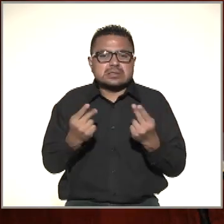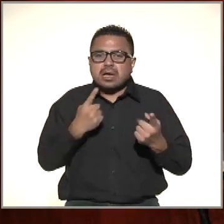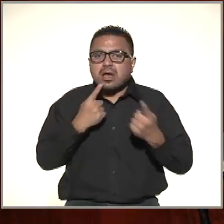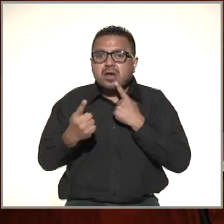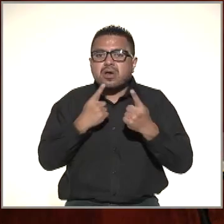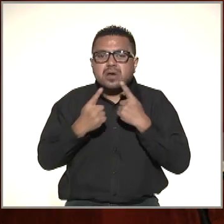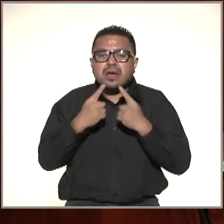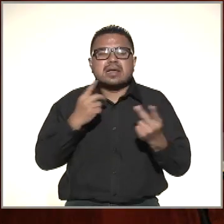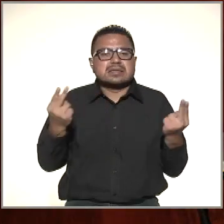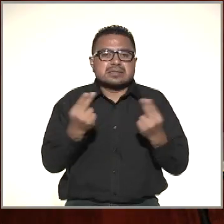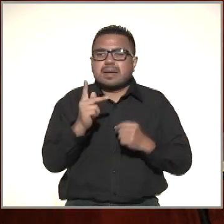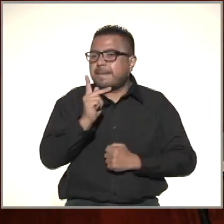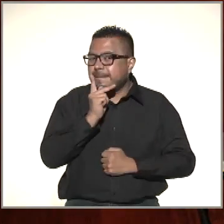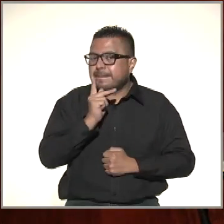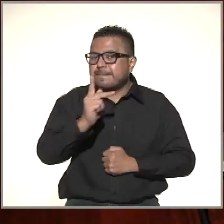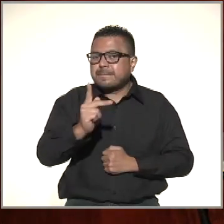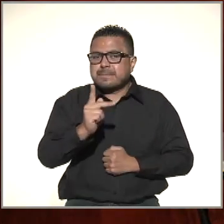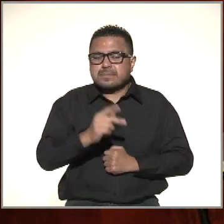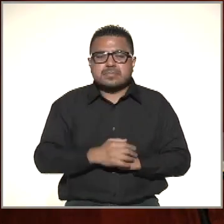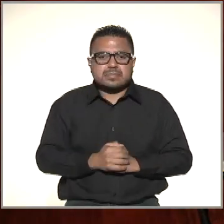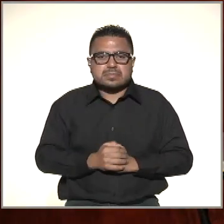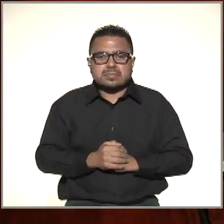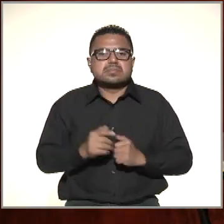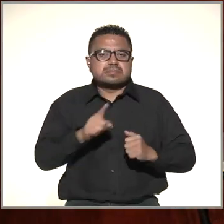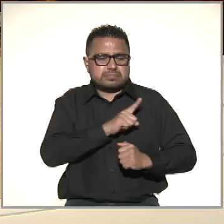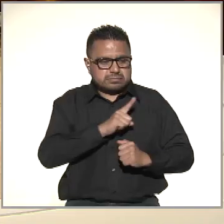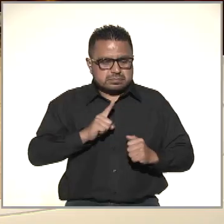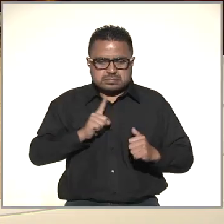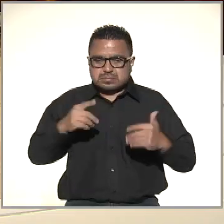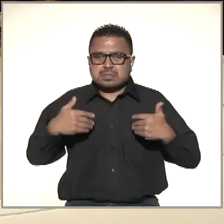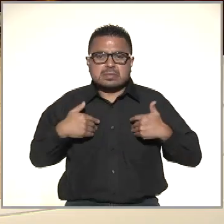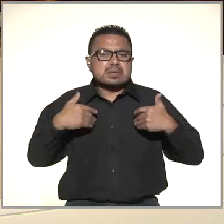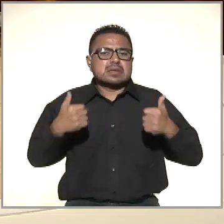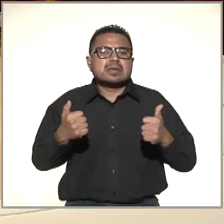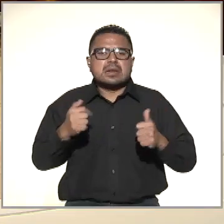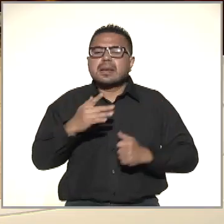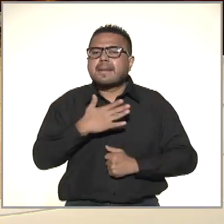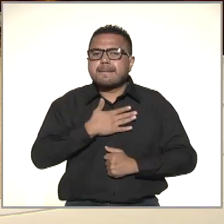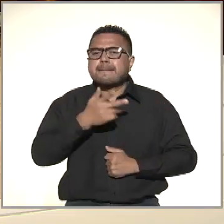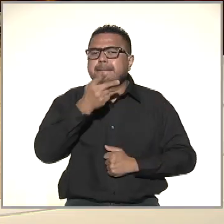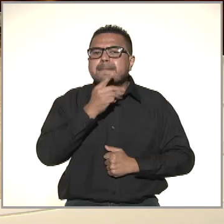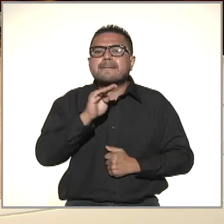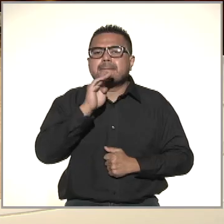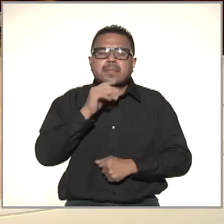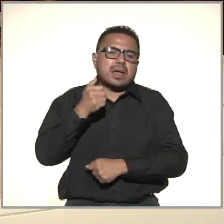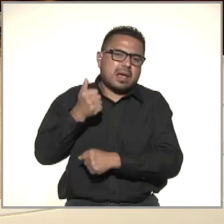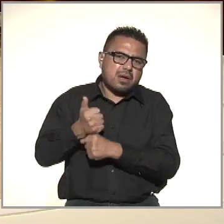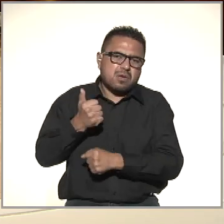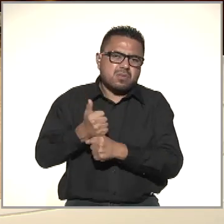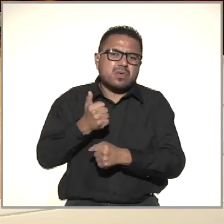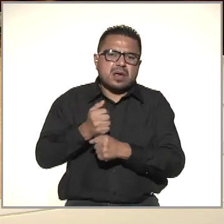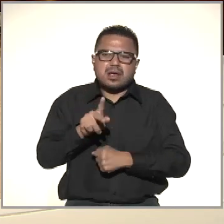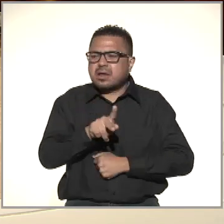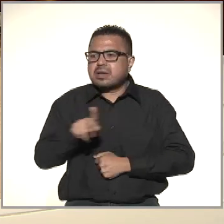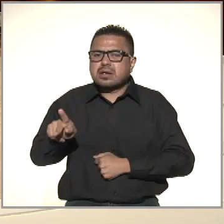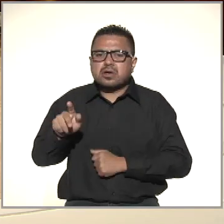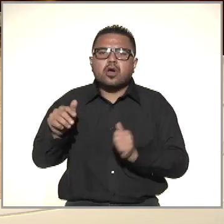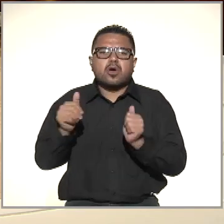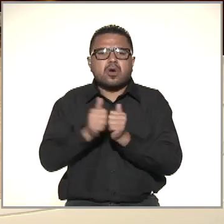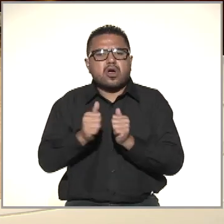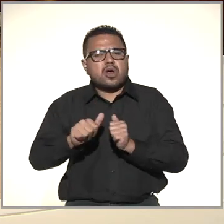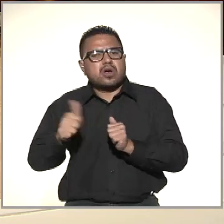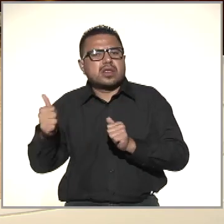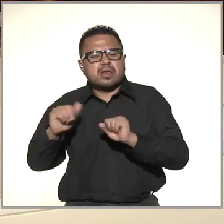conversación, requiere de palabras y de entender que nuestros padres o nuestros abuelos pues vienen como de